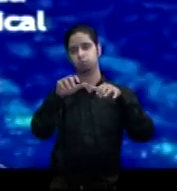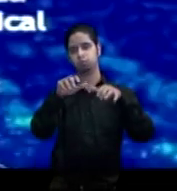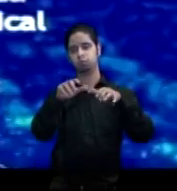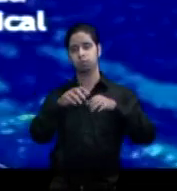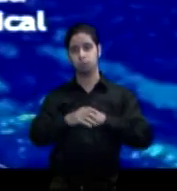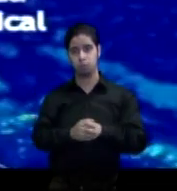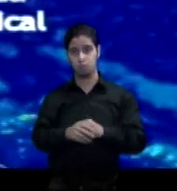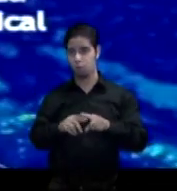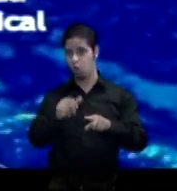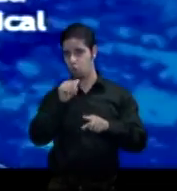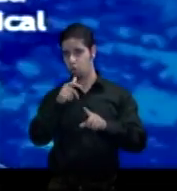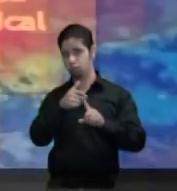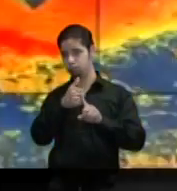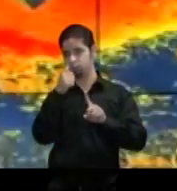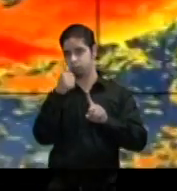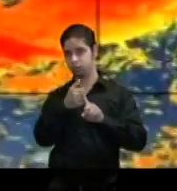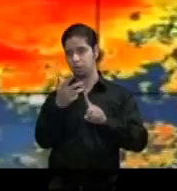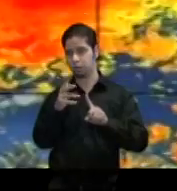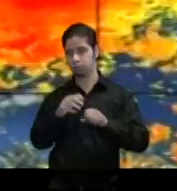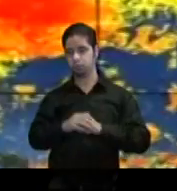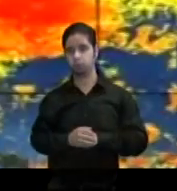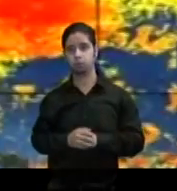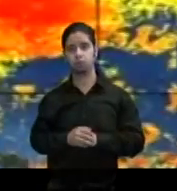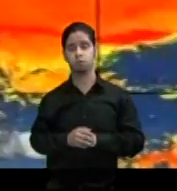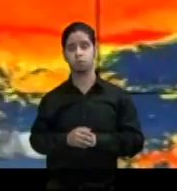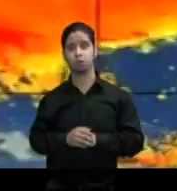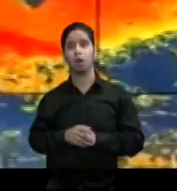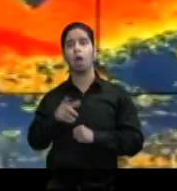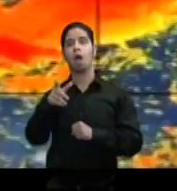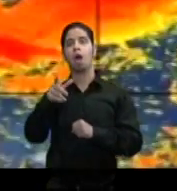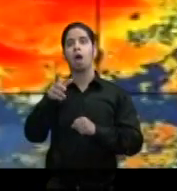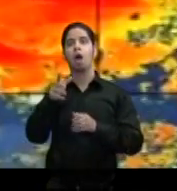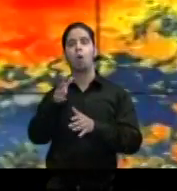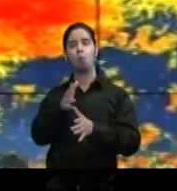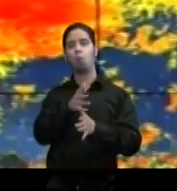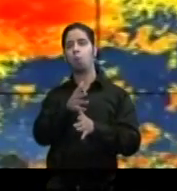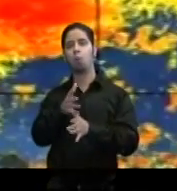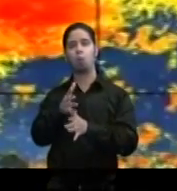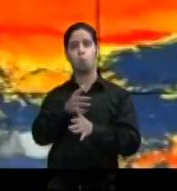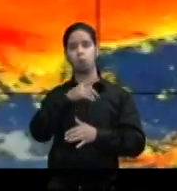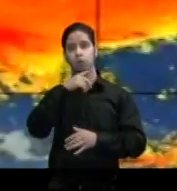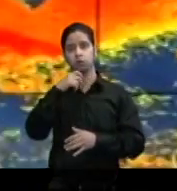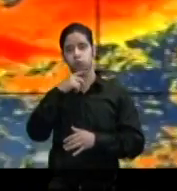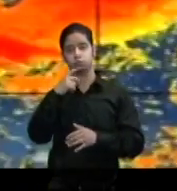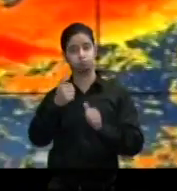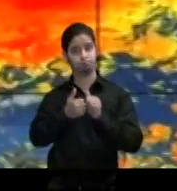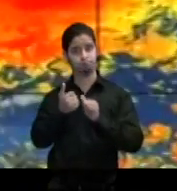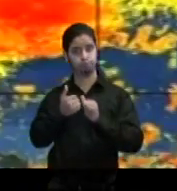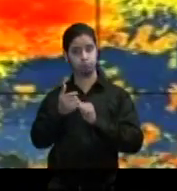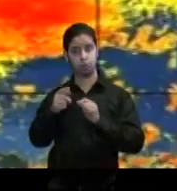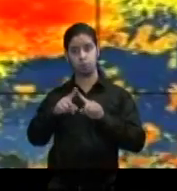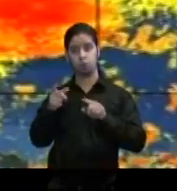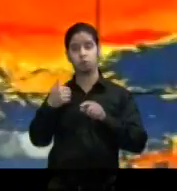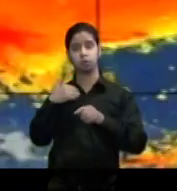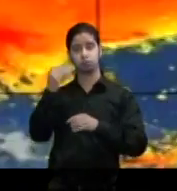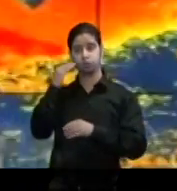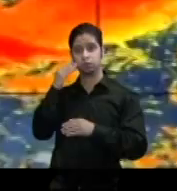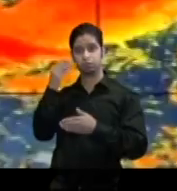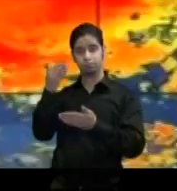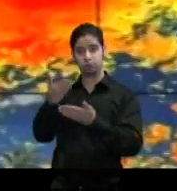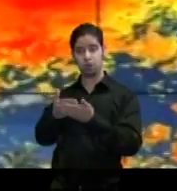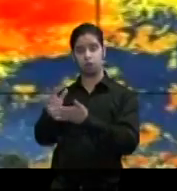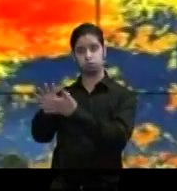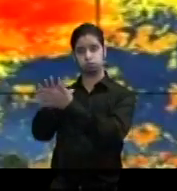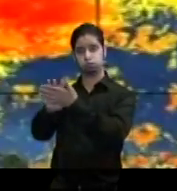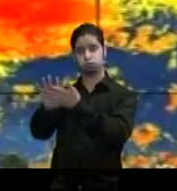impacto representativo en la zona. Aire muy seco y polvo de África continuará dominando nuestras condiciones y se espera la llegada de otra onda tropical